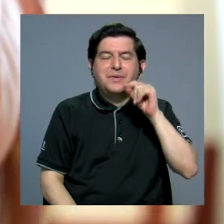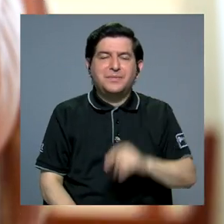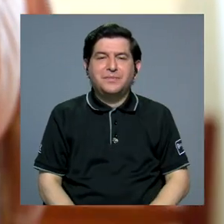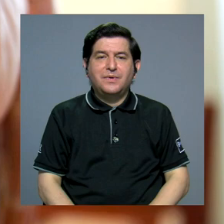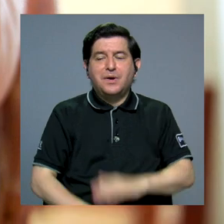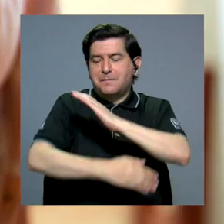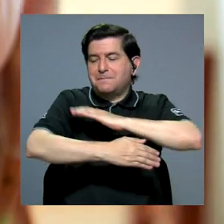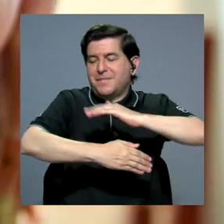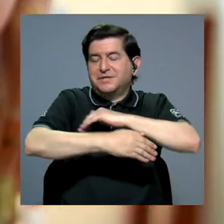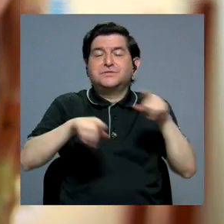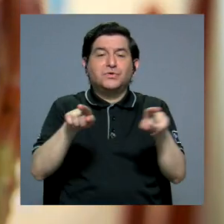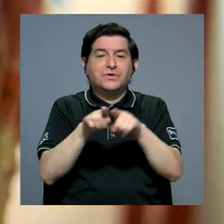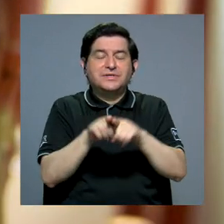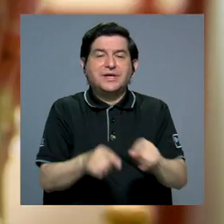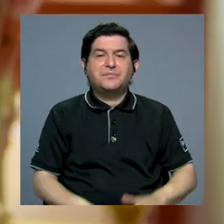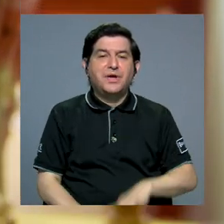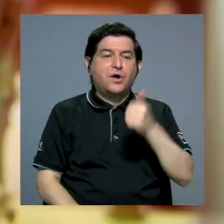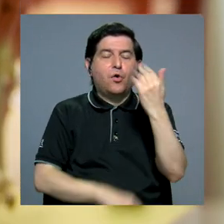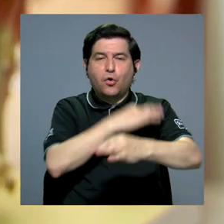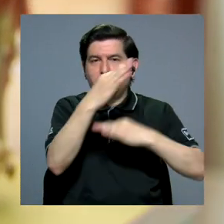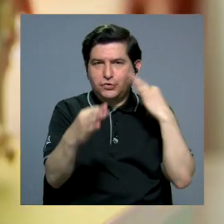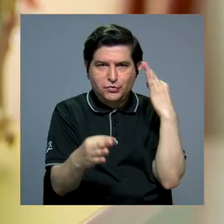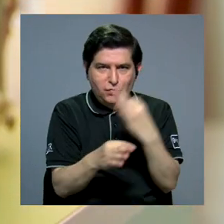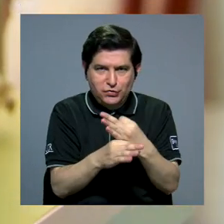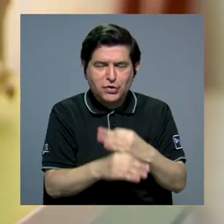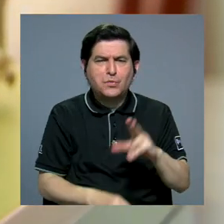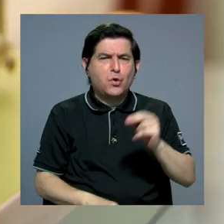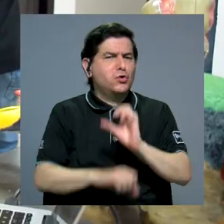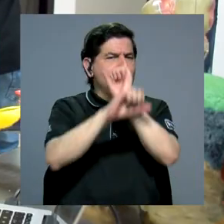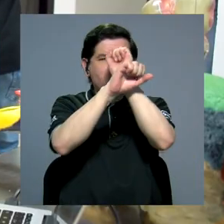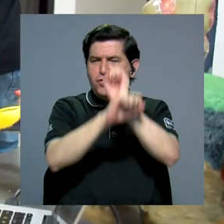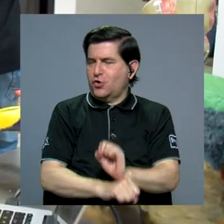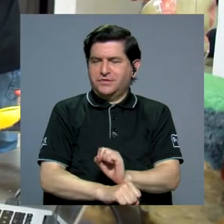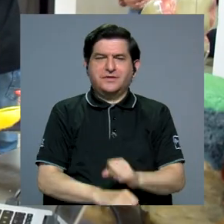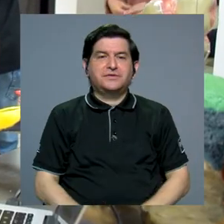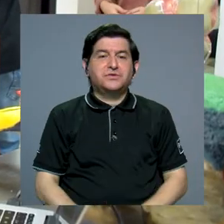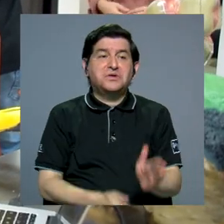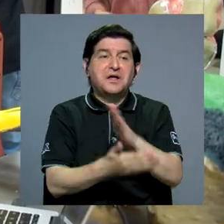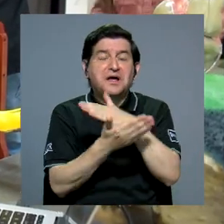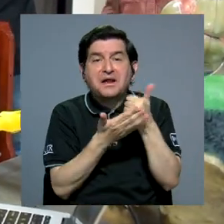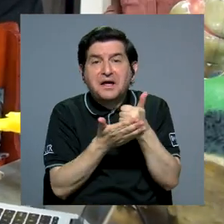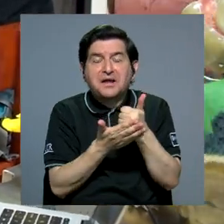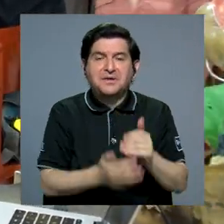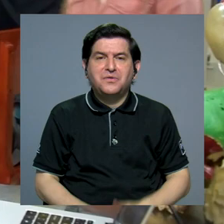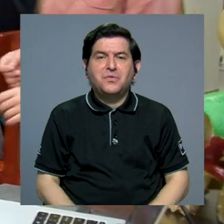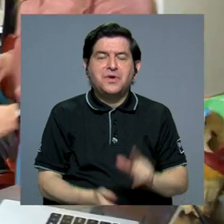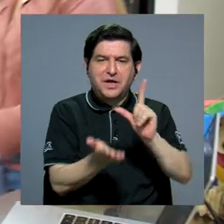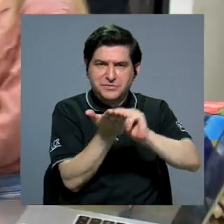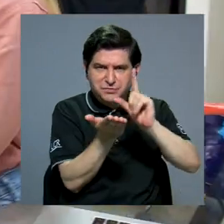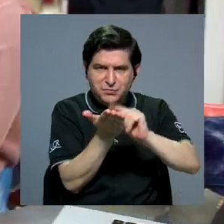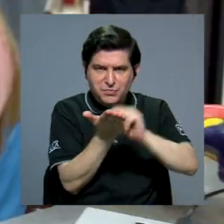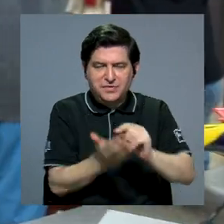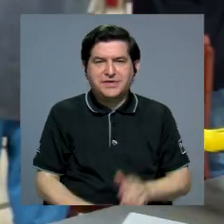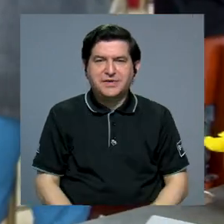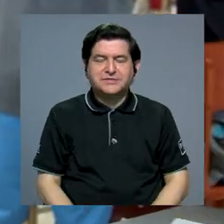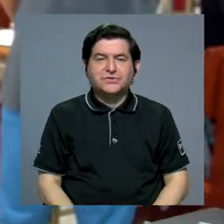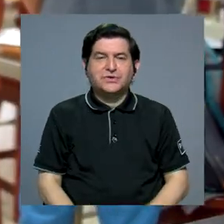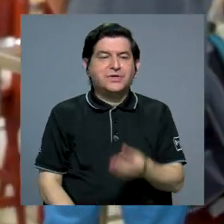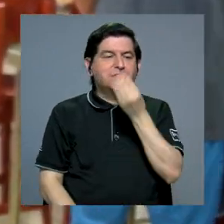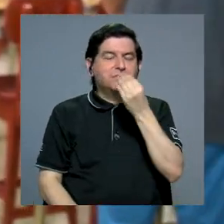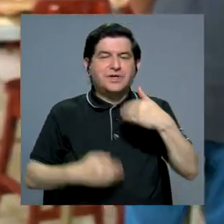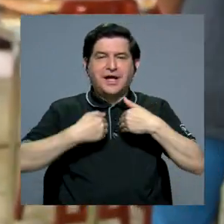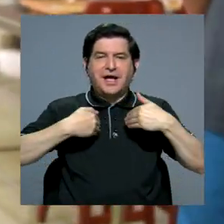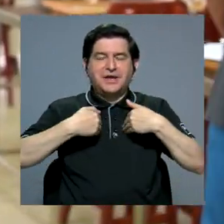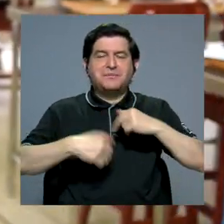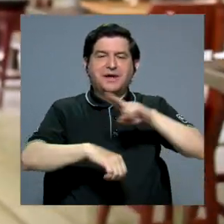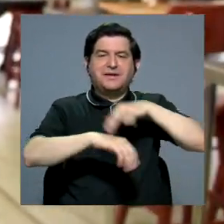mascotas y también algunas otras especies no tan tradicionales y algunas publicaciones sobre la nutrición de